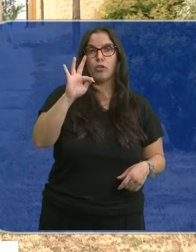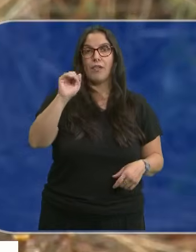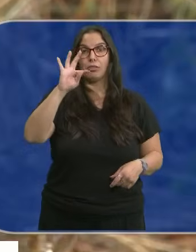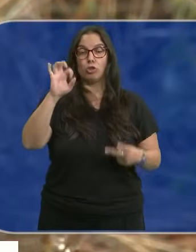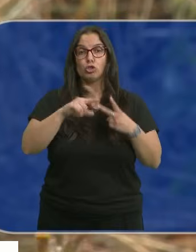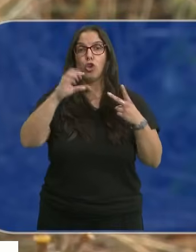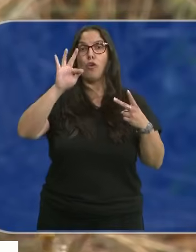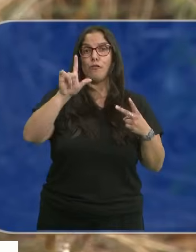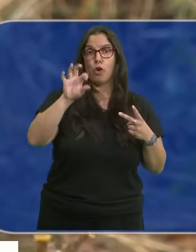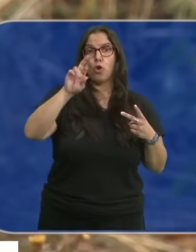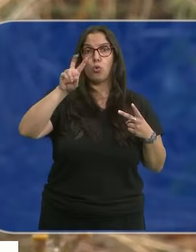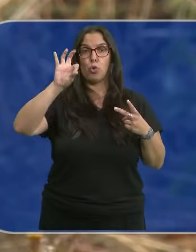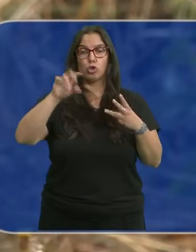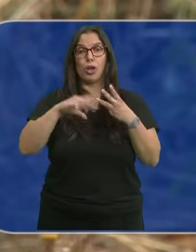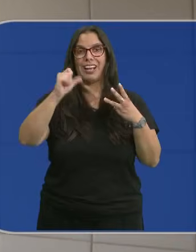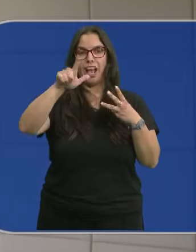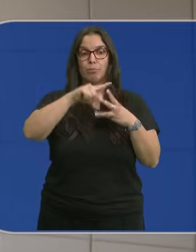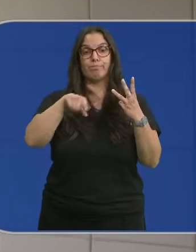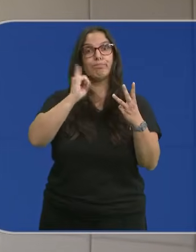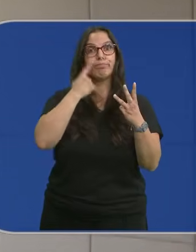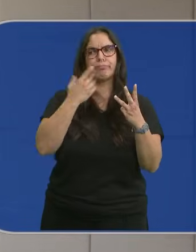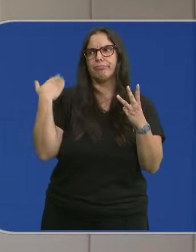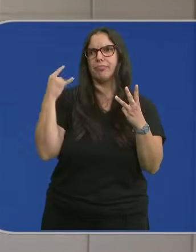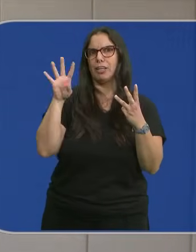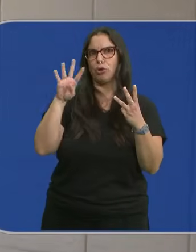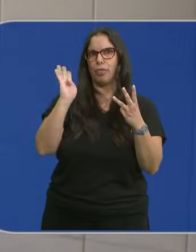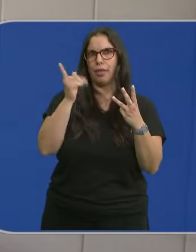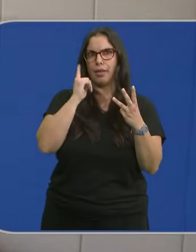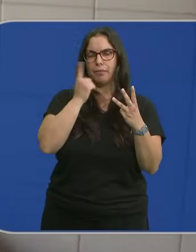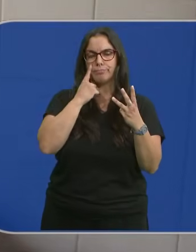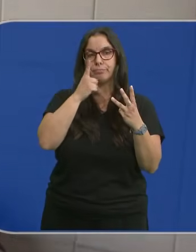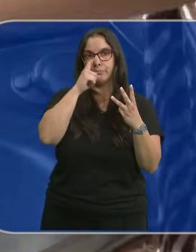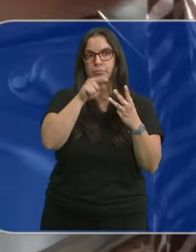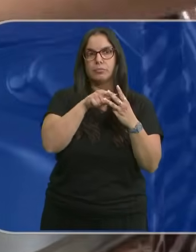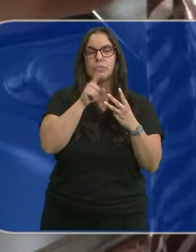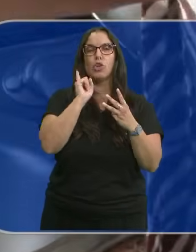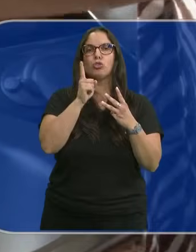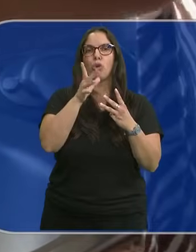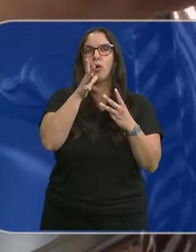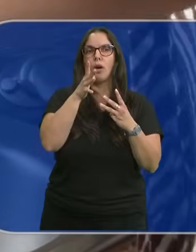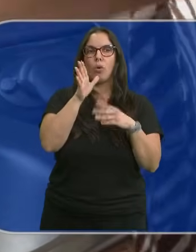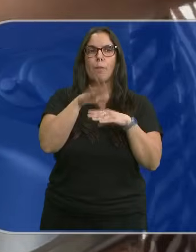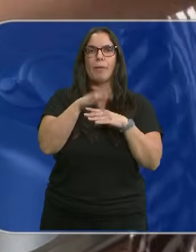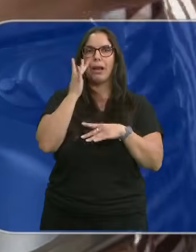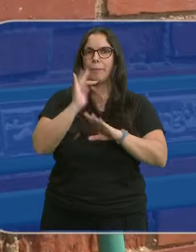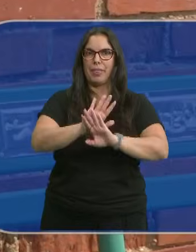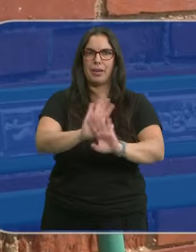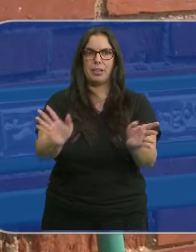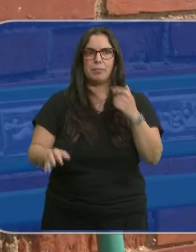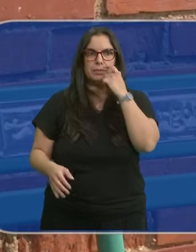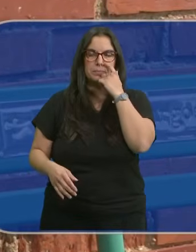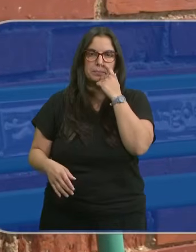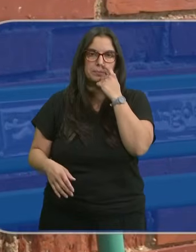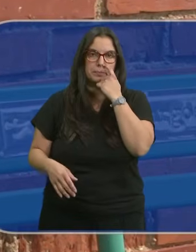y la cal. Desde que se detectó la presencia de estas sustancias hace 14 años, solo pueden usar el agua corriente para la limpieza. Quitado